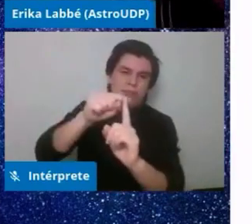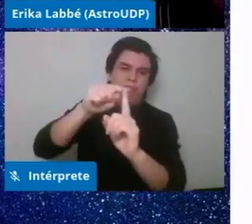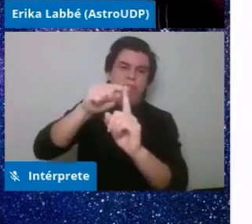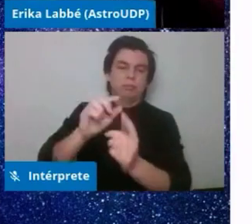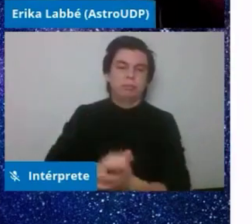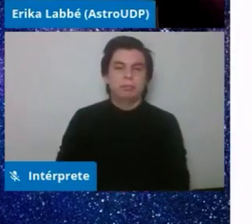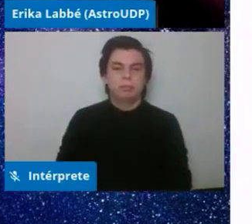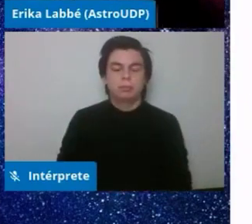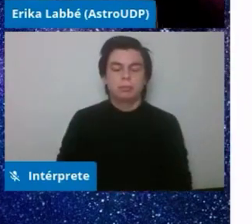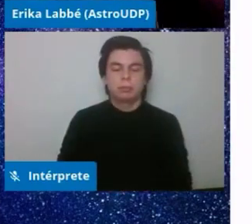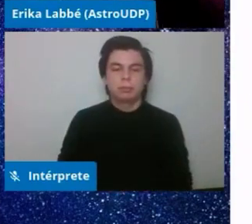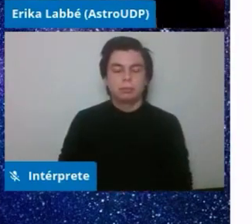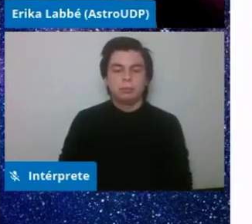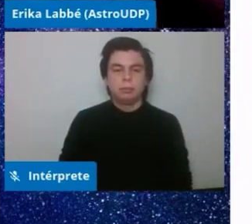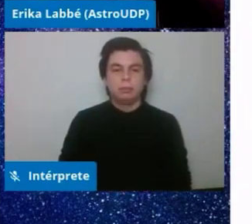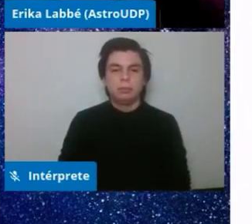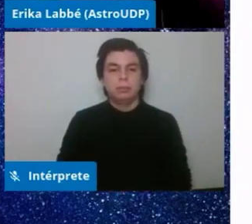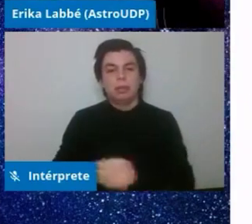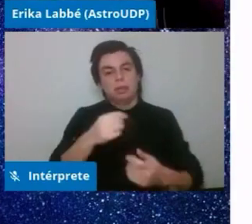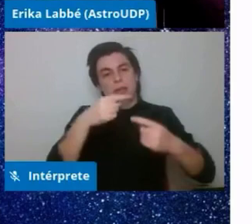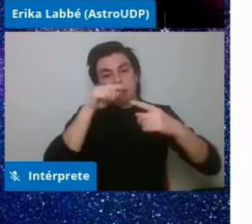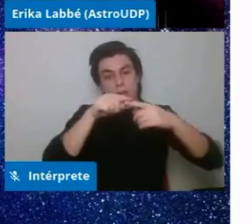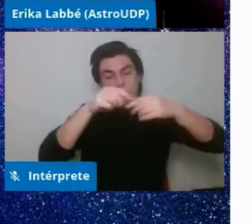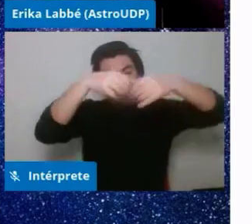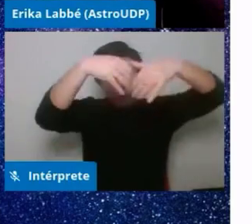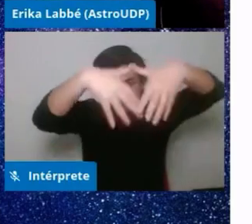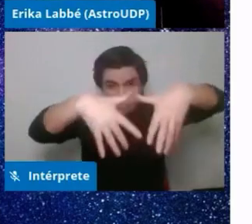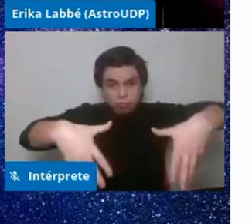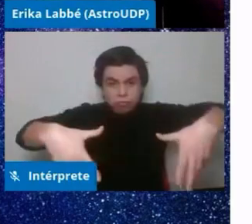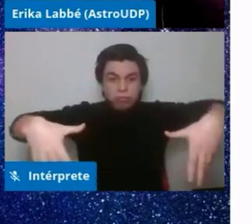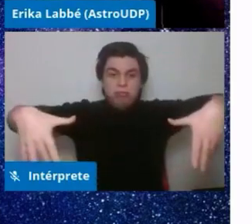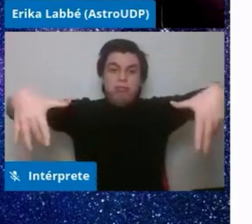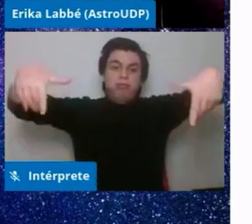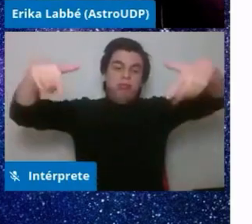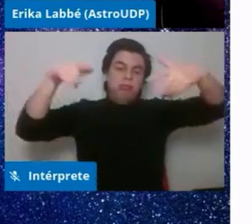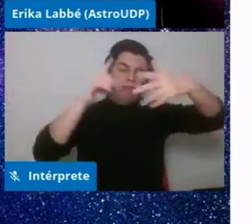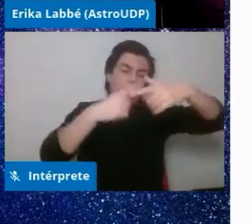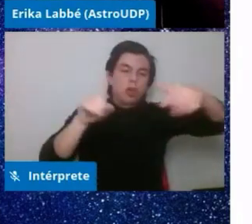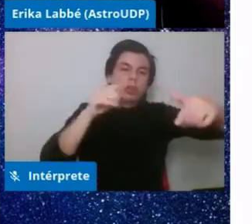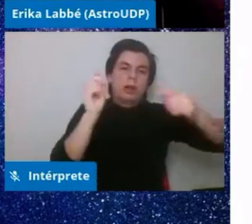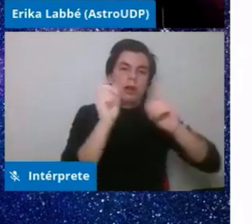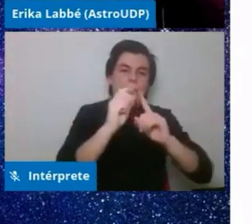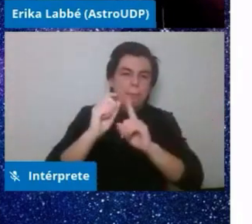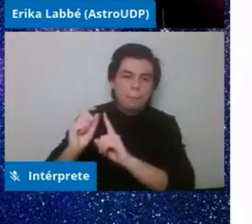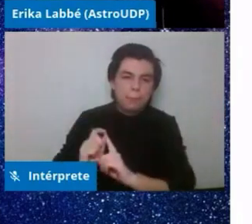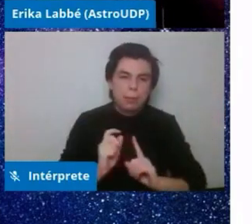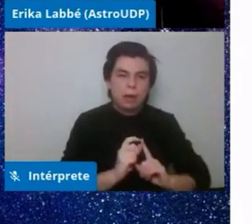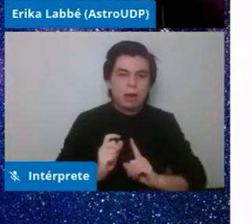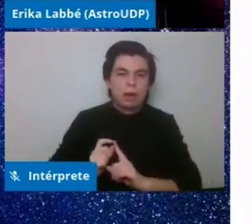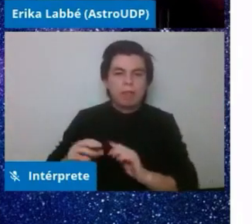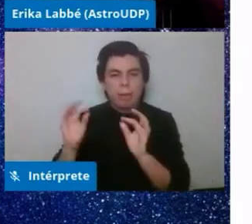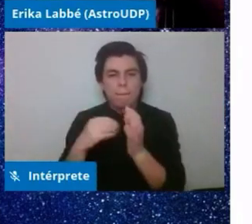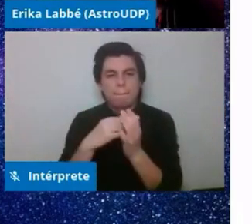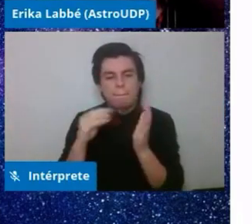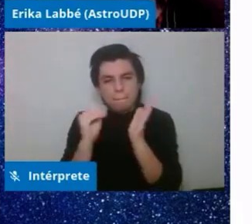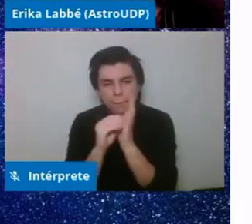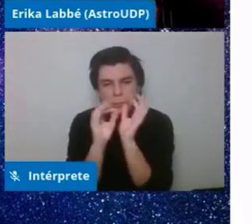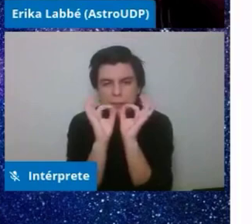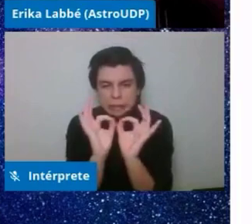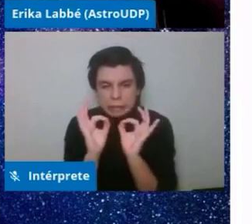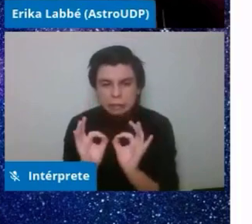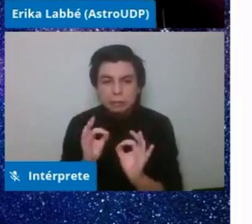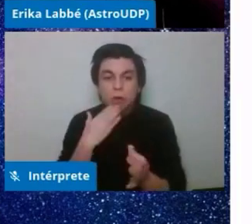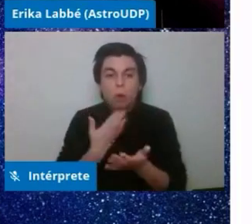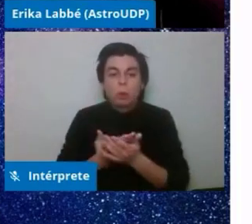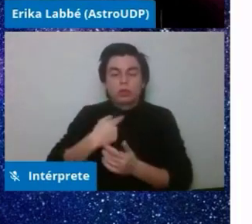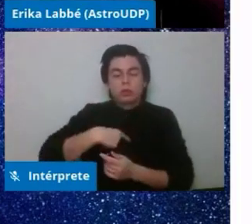Y bueno, de ahí nacen otros conceptos un poco más específicos que tienen que ver justamente con lo que uno piensa cuando tiene que crear algo nuevo. Por